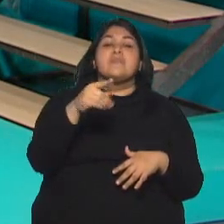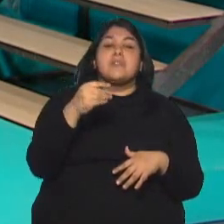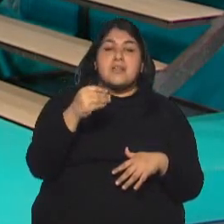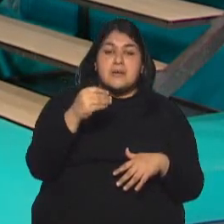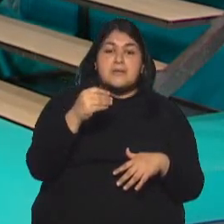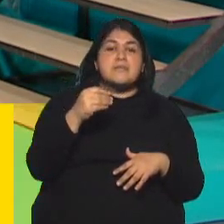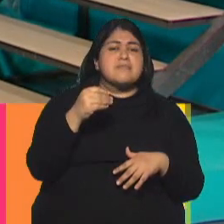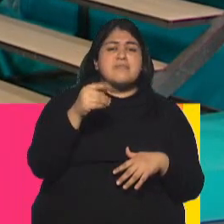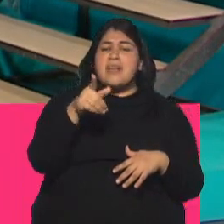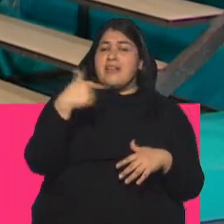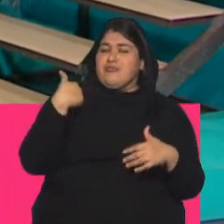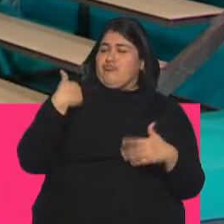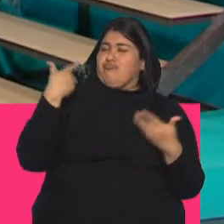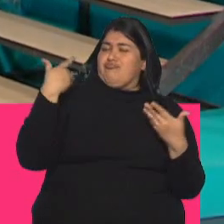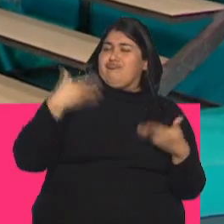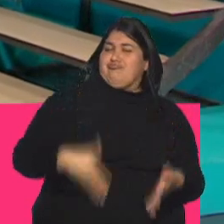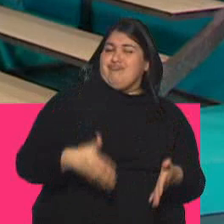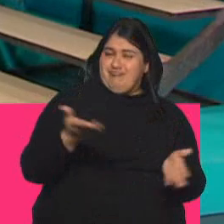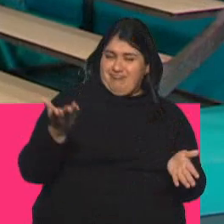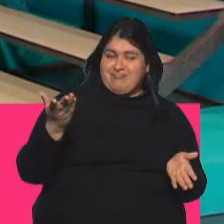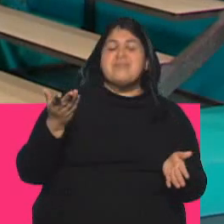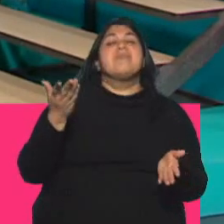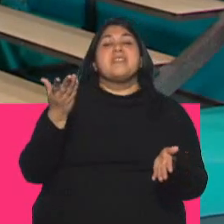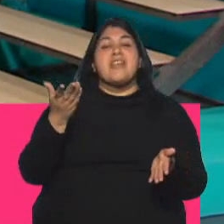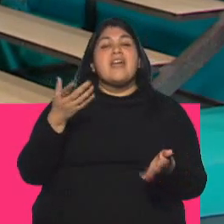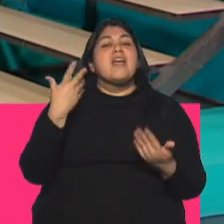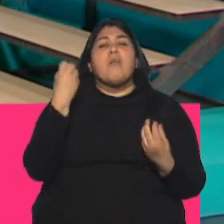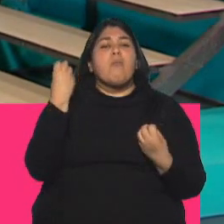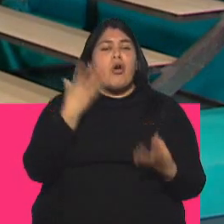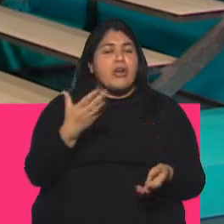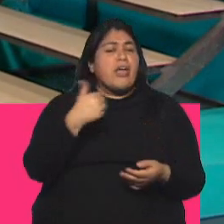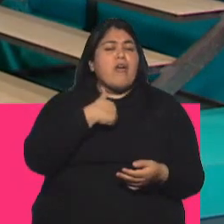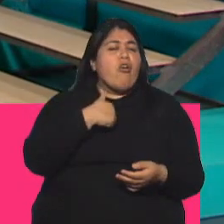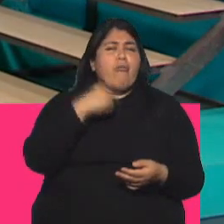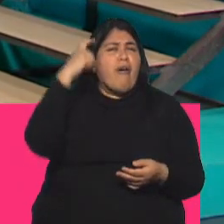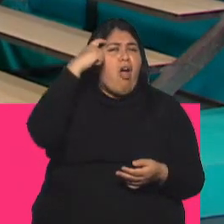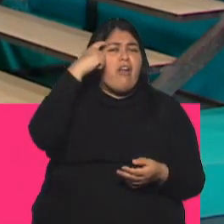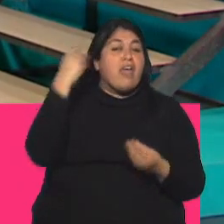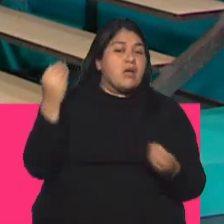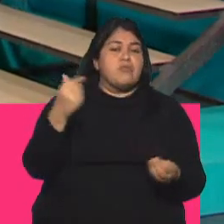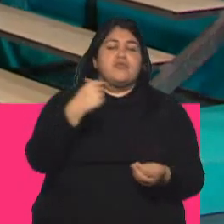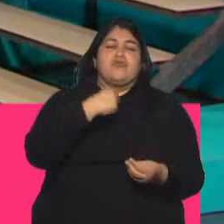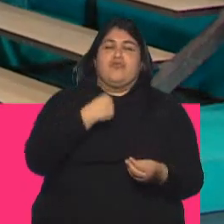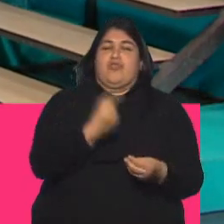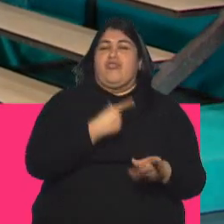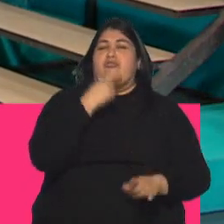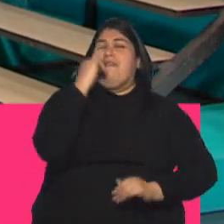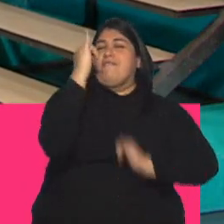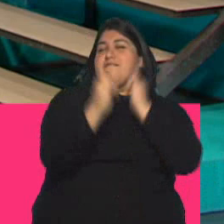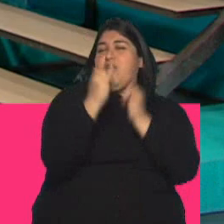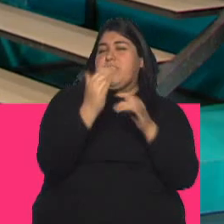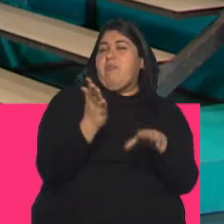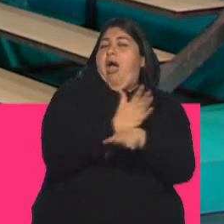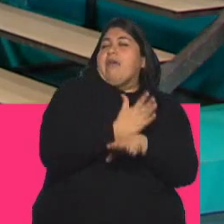Goro en polvo. Ha llegado Goro en polvo. ¿Y por qué Goro en polvo? Porque te adelantamos lo que va a